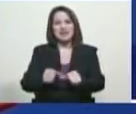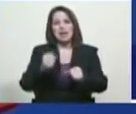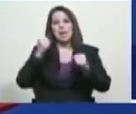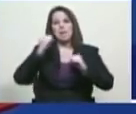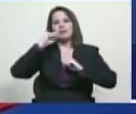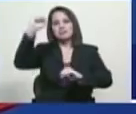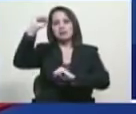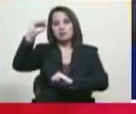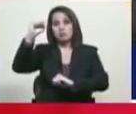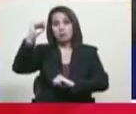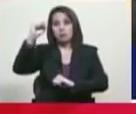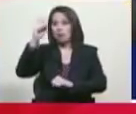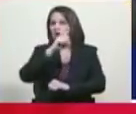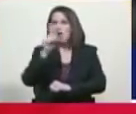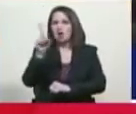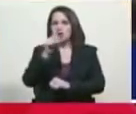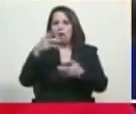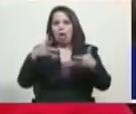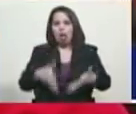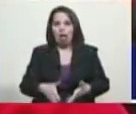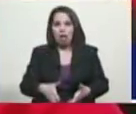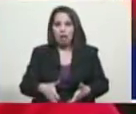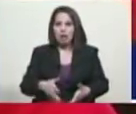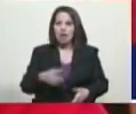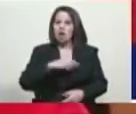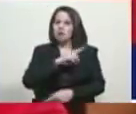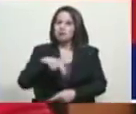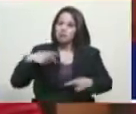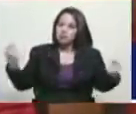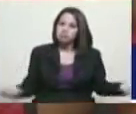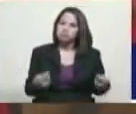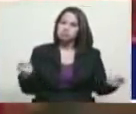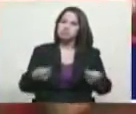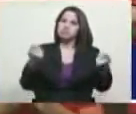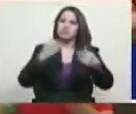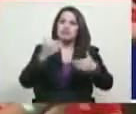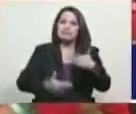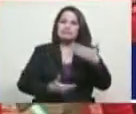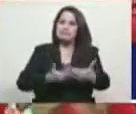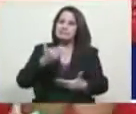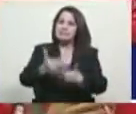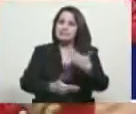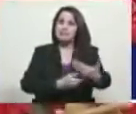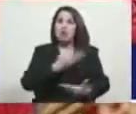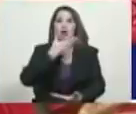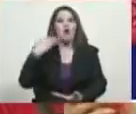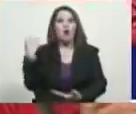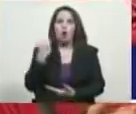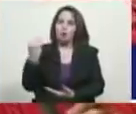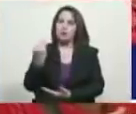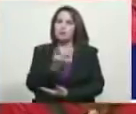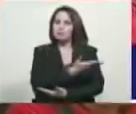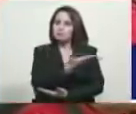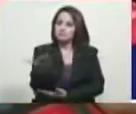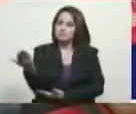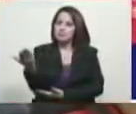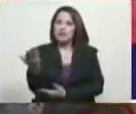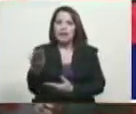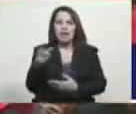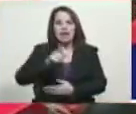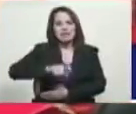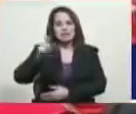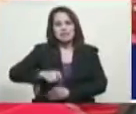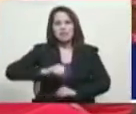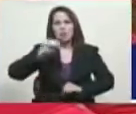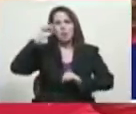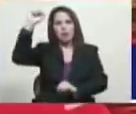luchadores. No desmayemos. ¡Adelante! ¡Sigamos, jóvenes! Lo necesario es